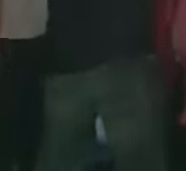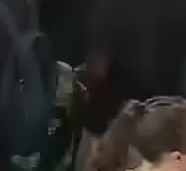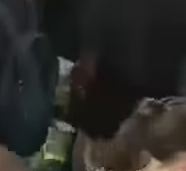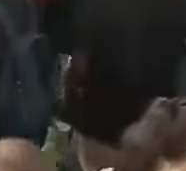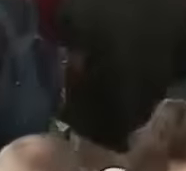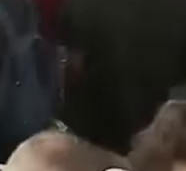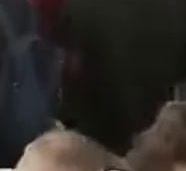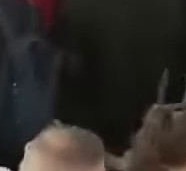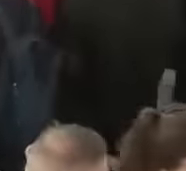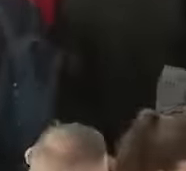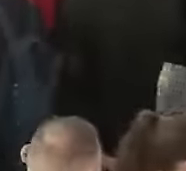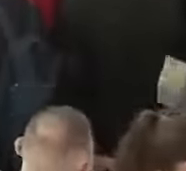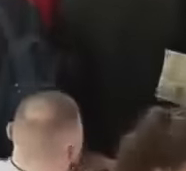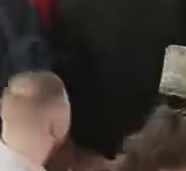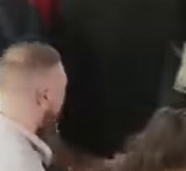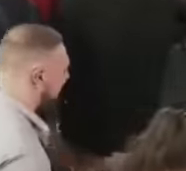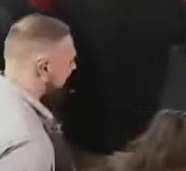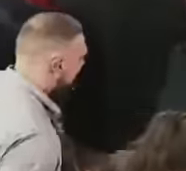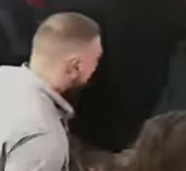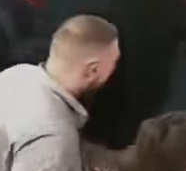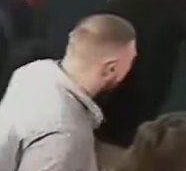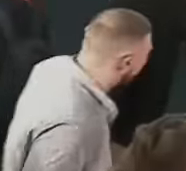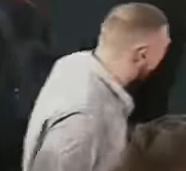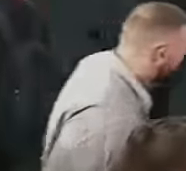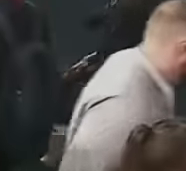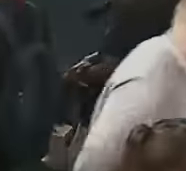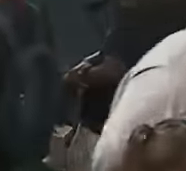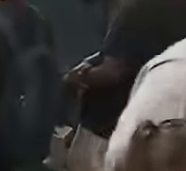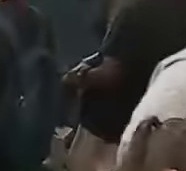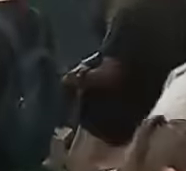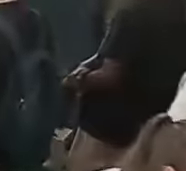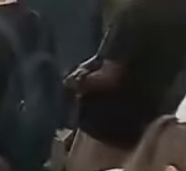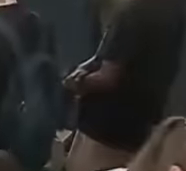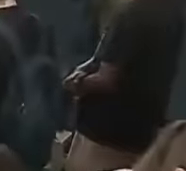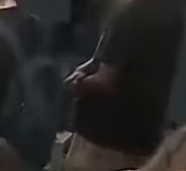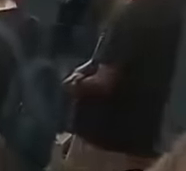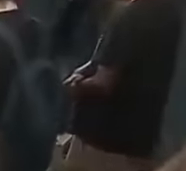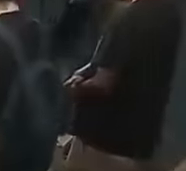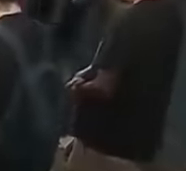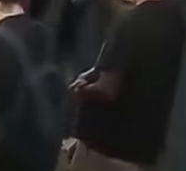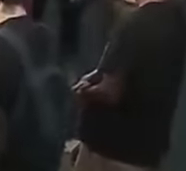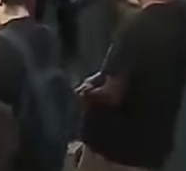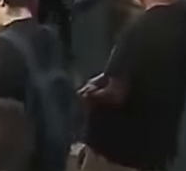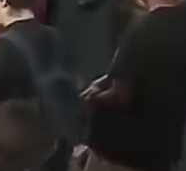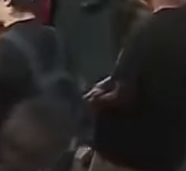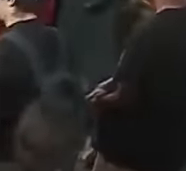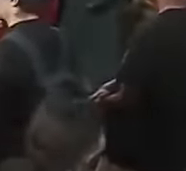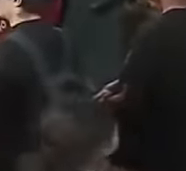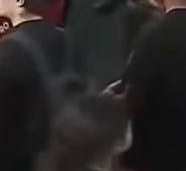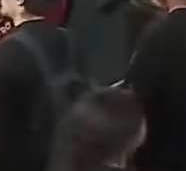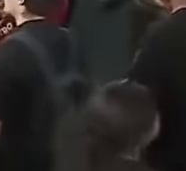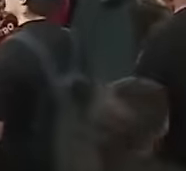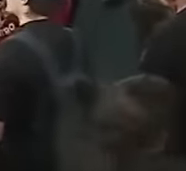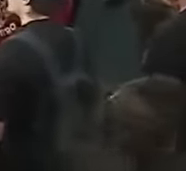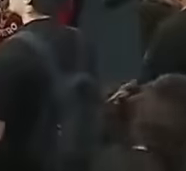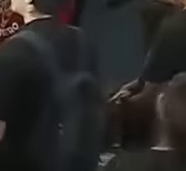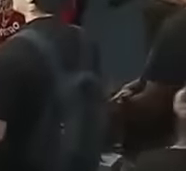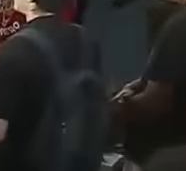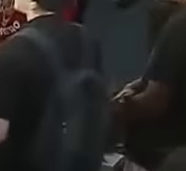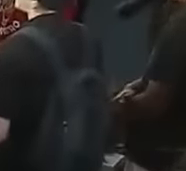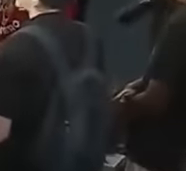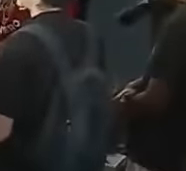la historia, cuando pues pretende un grupo de la ultraderecha, fascista, golpista, orquestado por Estados Unidos,